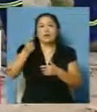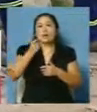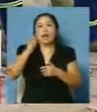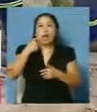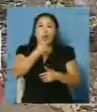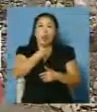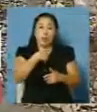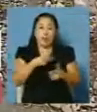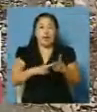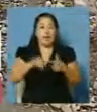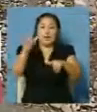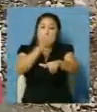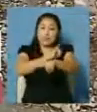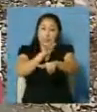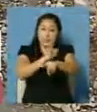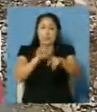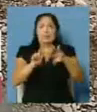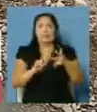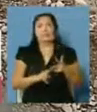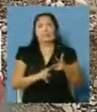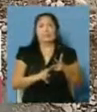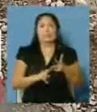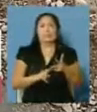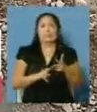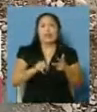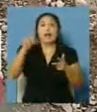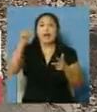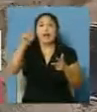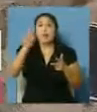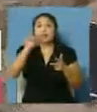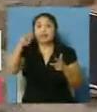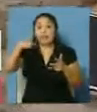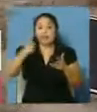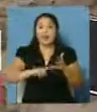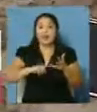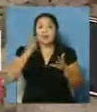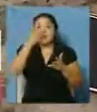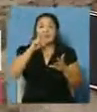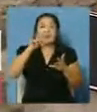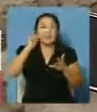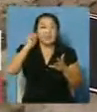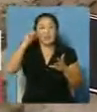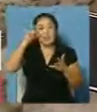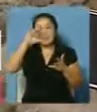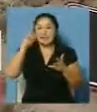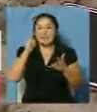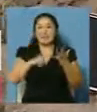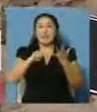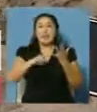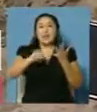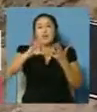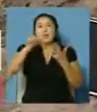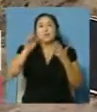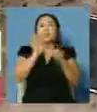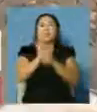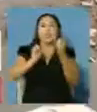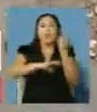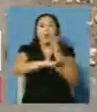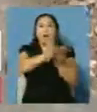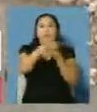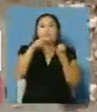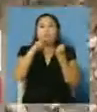Los Perales, Chijra, Bajo la Viña, Higuerillas, Campos Verdes,